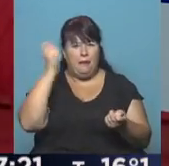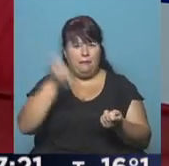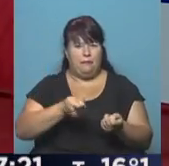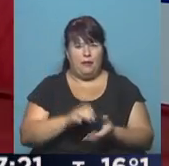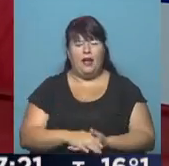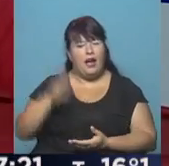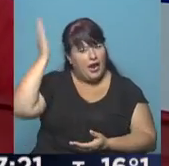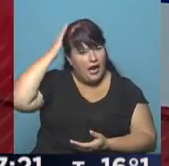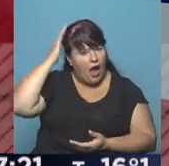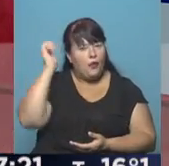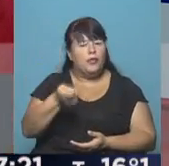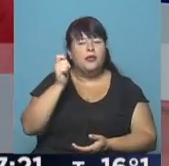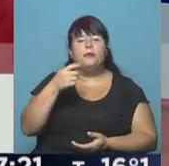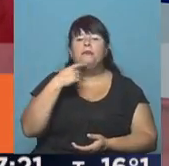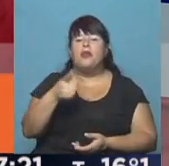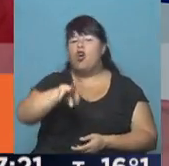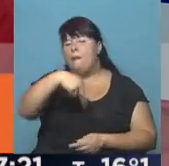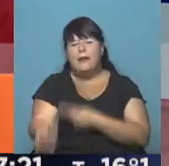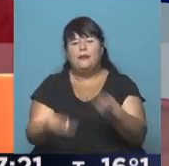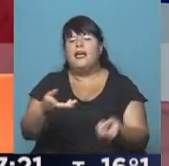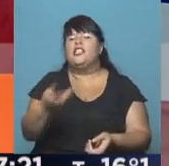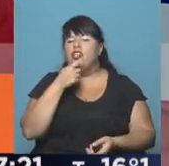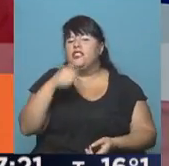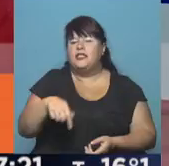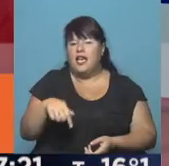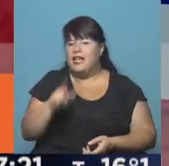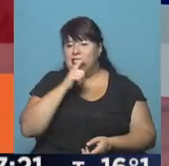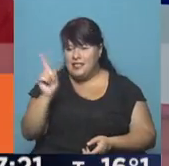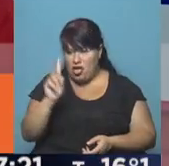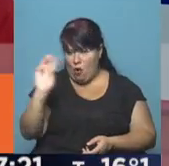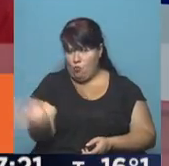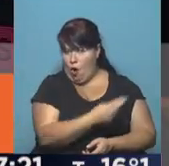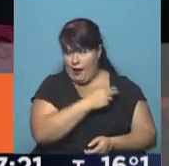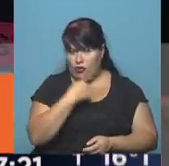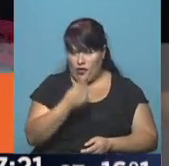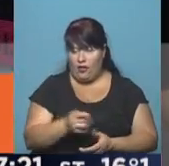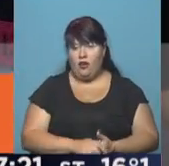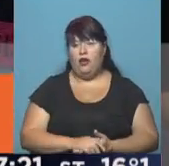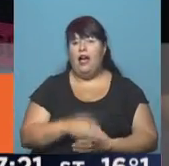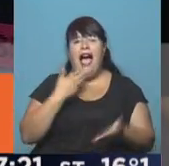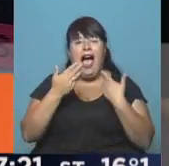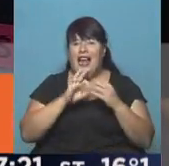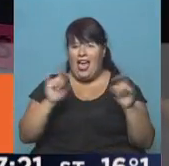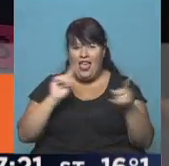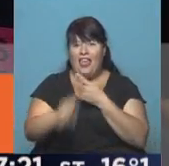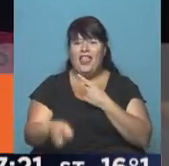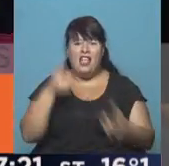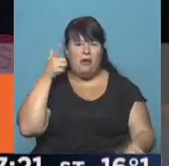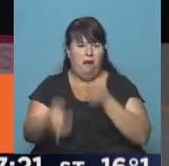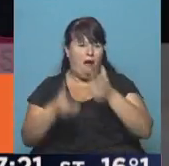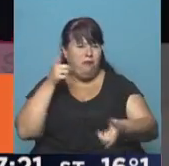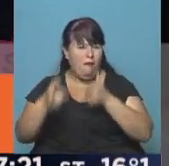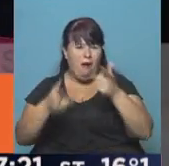la cabeza diciéndome: tírate al suelo, carajo, si no se le van a morir todos, amigo. Sin mediar palabras nos empiezan a tirotear,